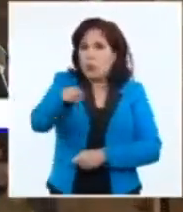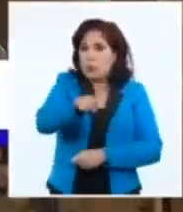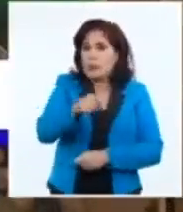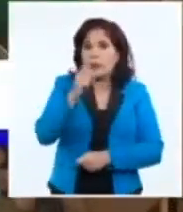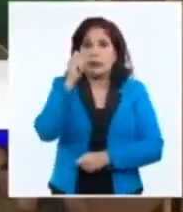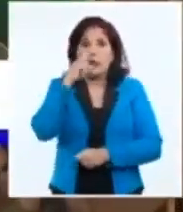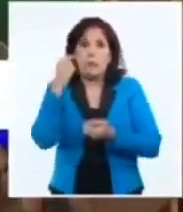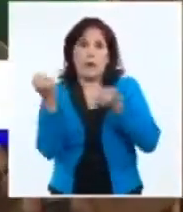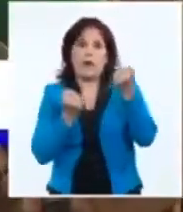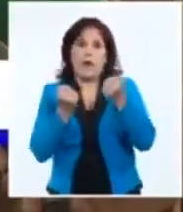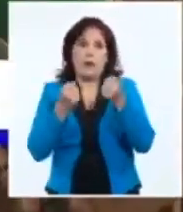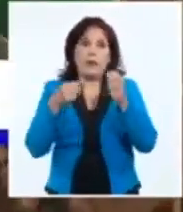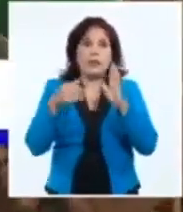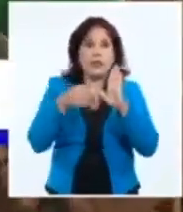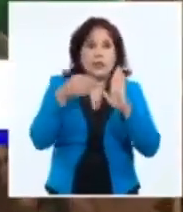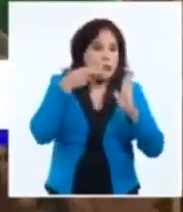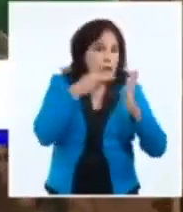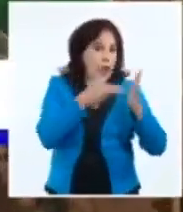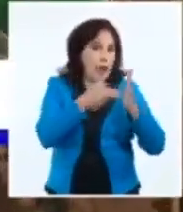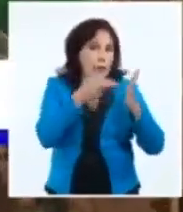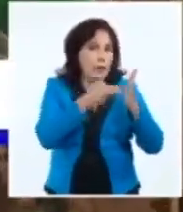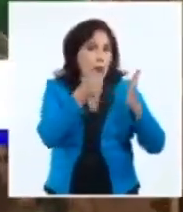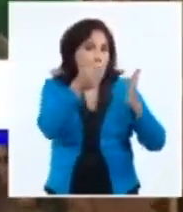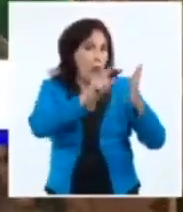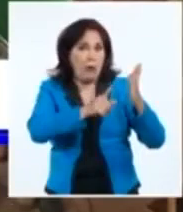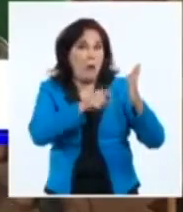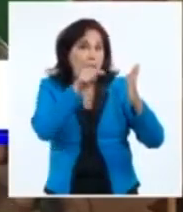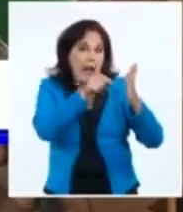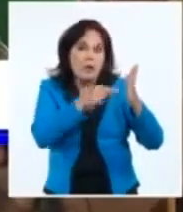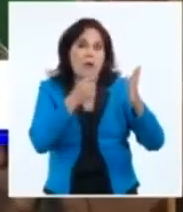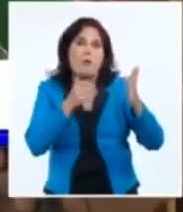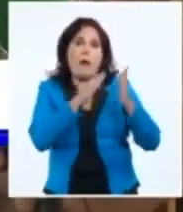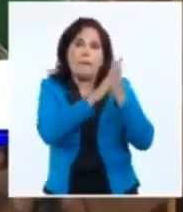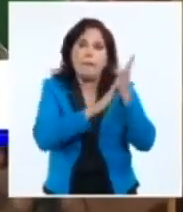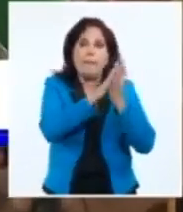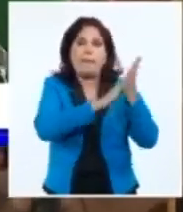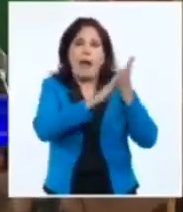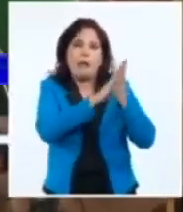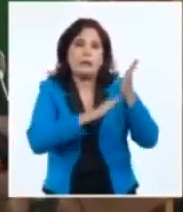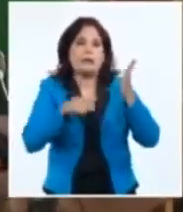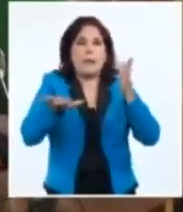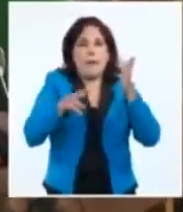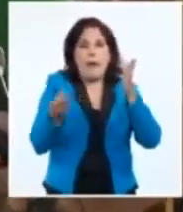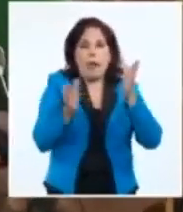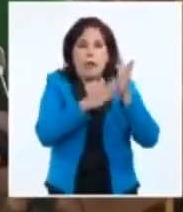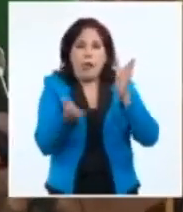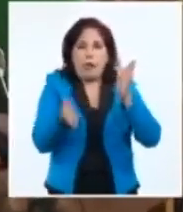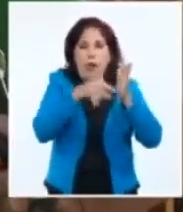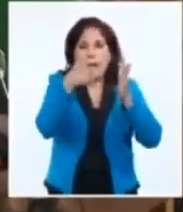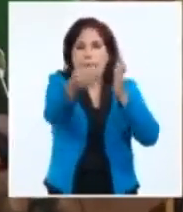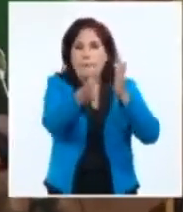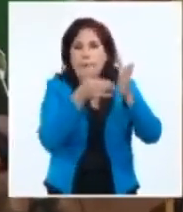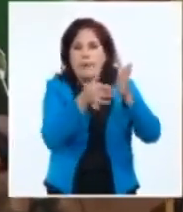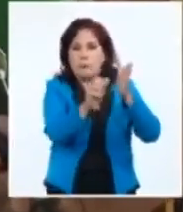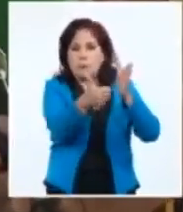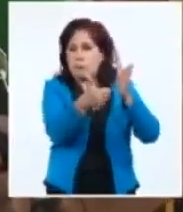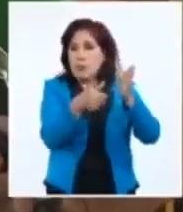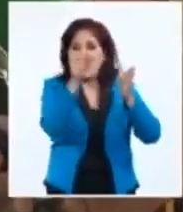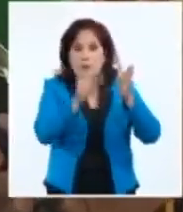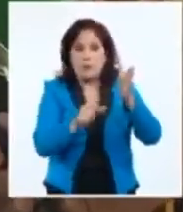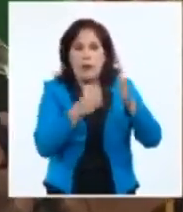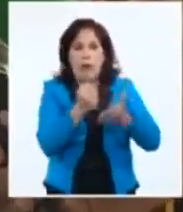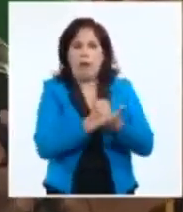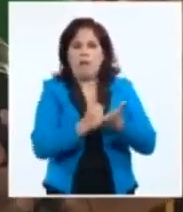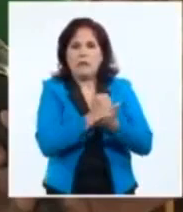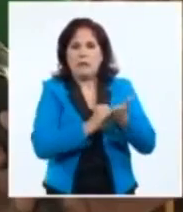un carro aquí, la chapistería no está buena, va para allá arriba y entonces hay que consumir más masilla, hay que echarle más preparación, la pintura no queda buena, el cliente queda